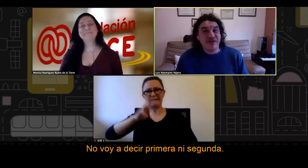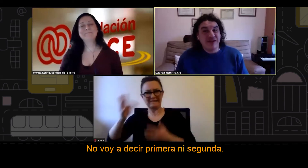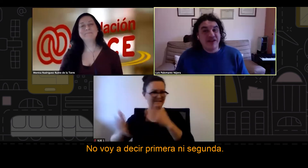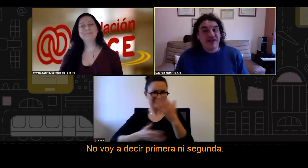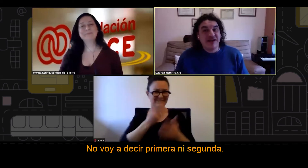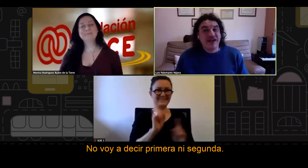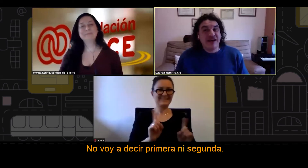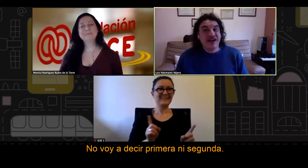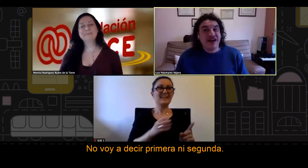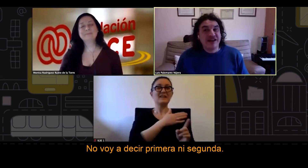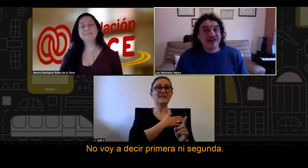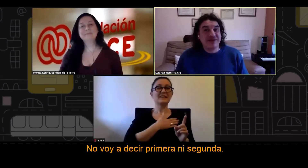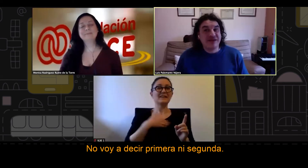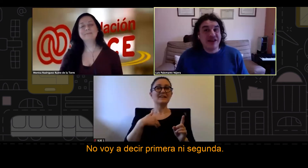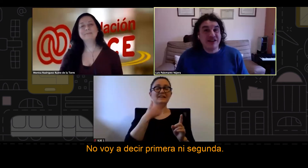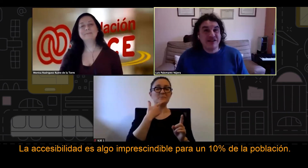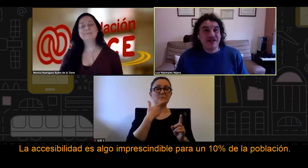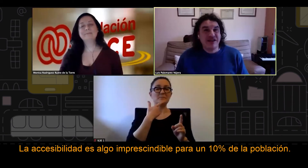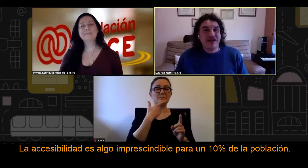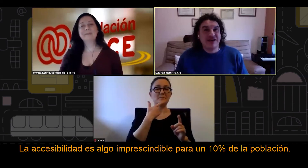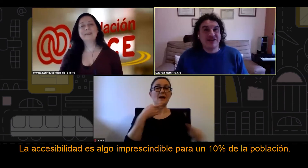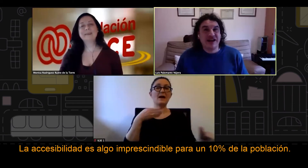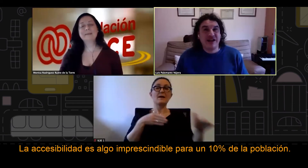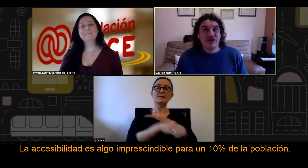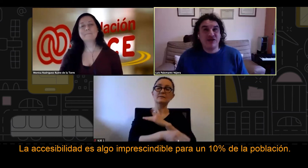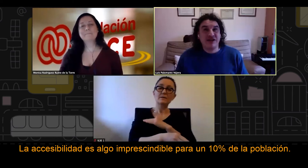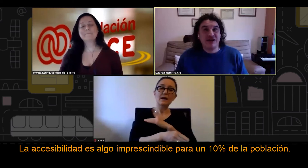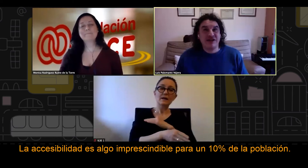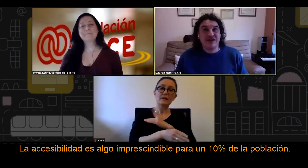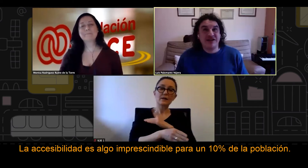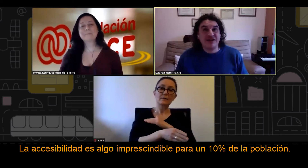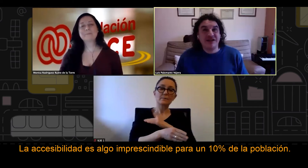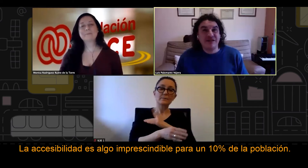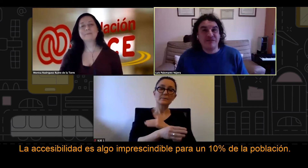primero, la accesibilidad es algo